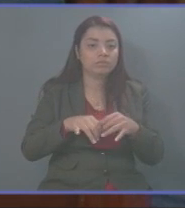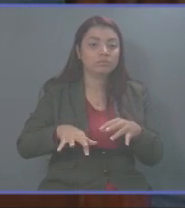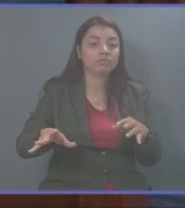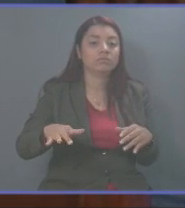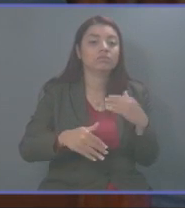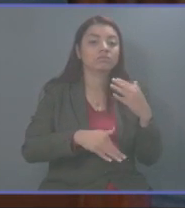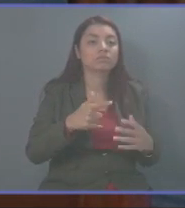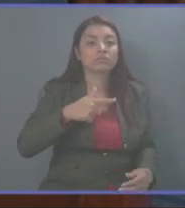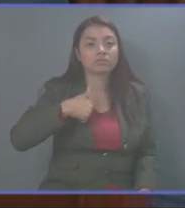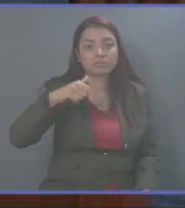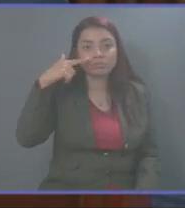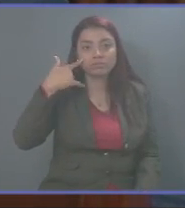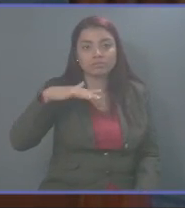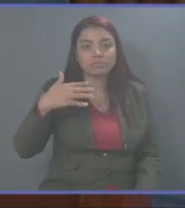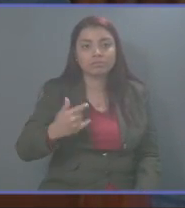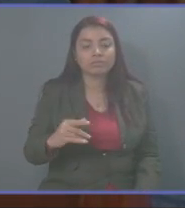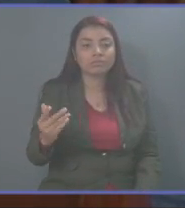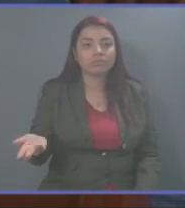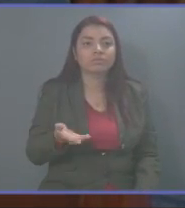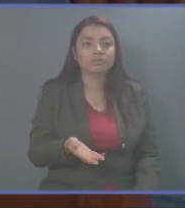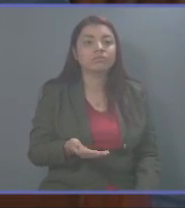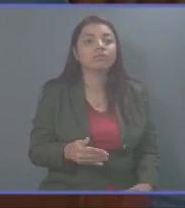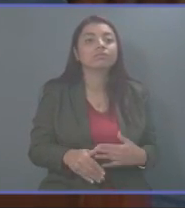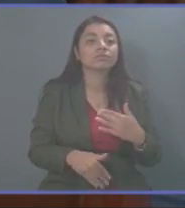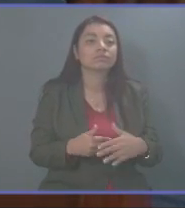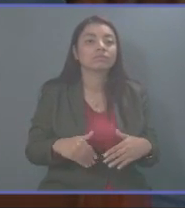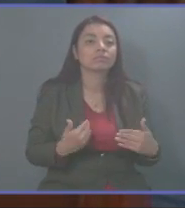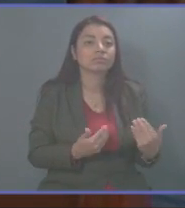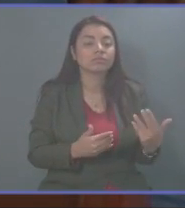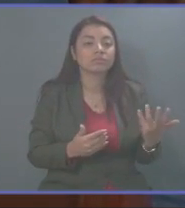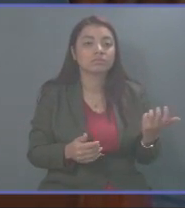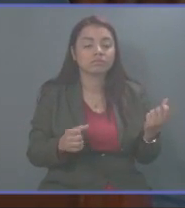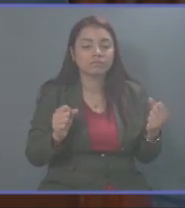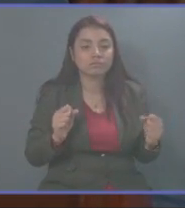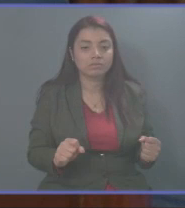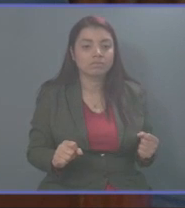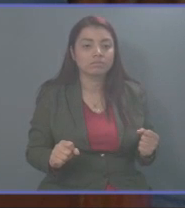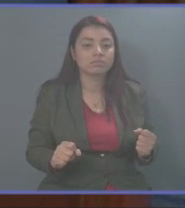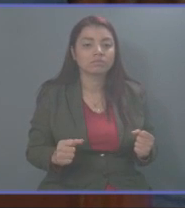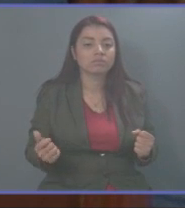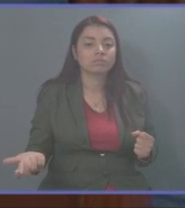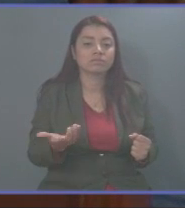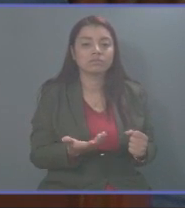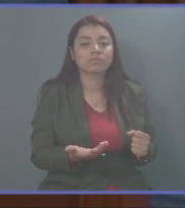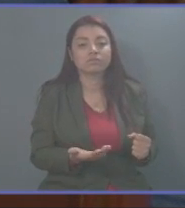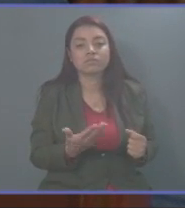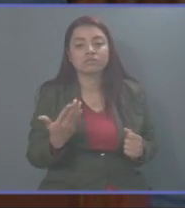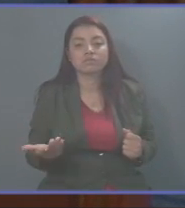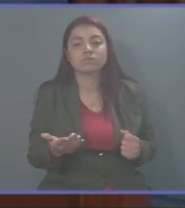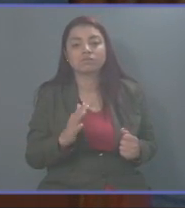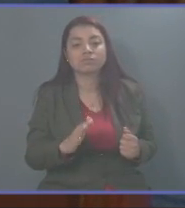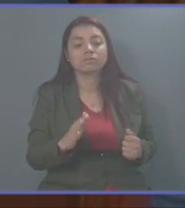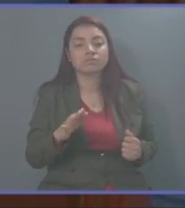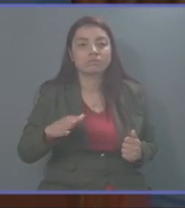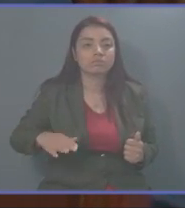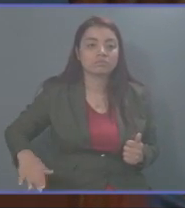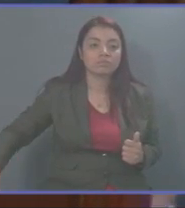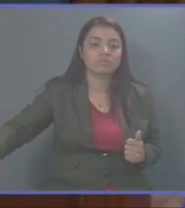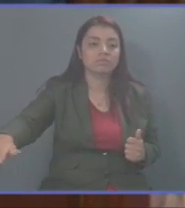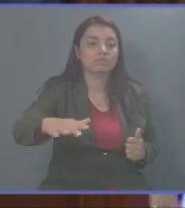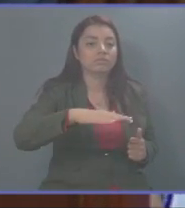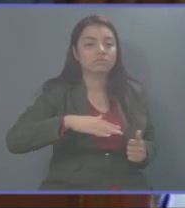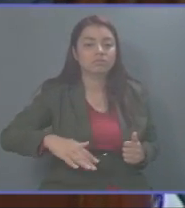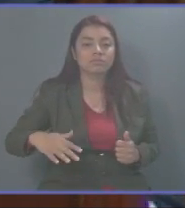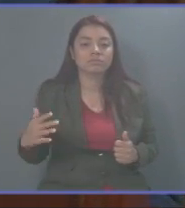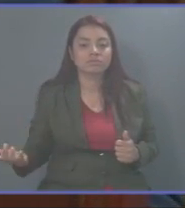confieran peligrosidad, así como materiales, envases, recipientes, embalajes y suelos que hayan estado en